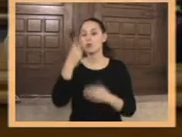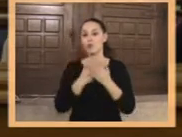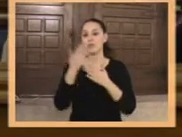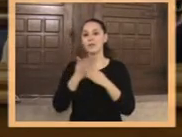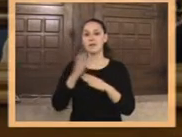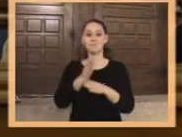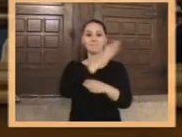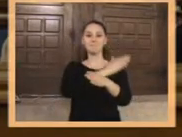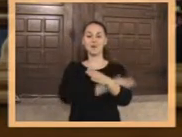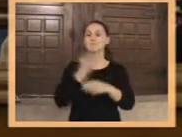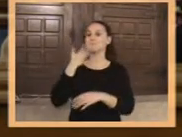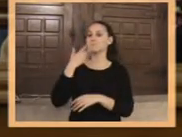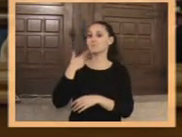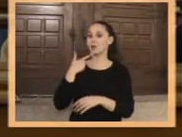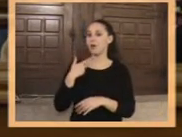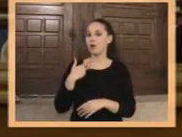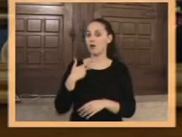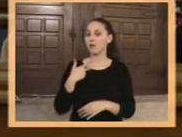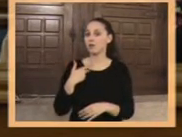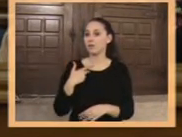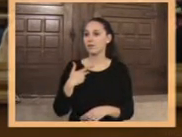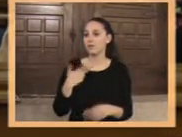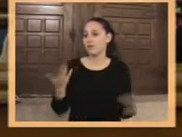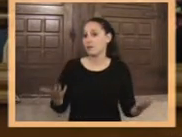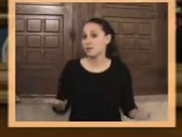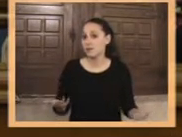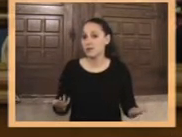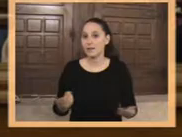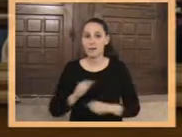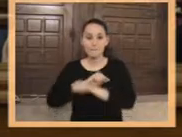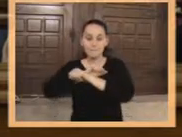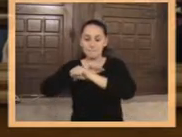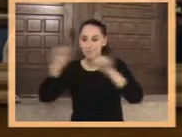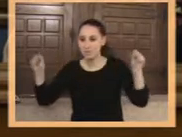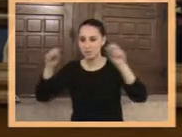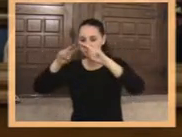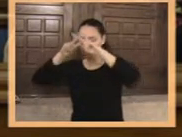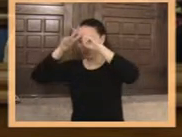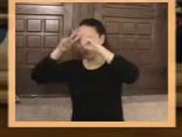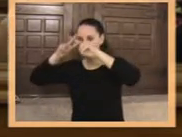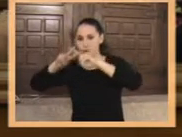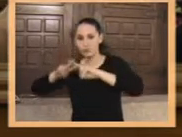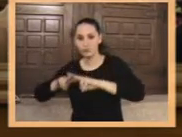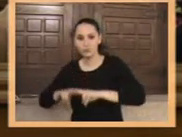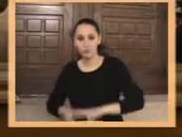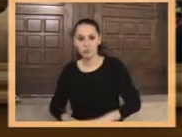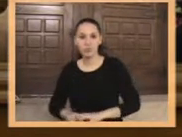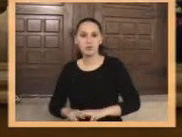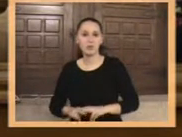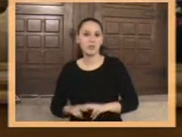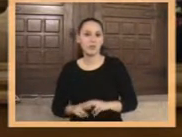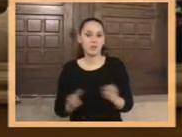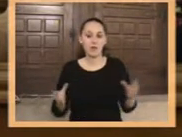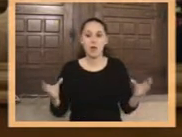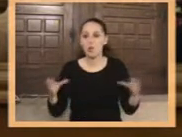su dictamen. Es decir, es imposible de analizar de forma conjunta por los distintos colectivos y es